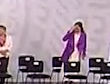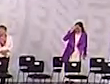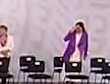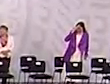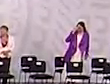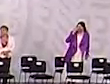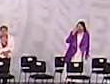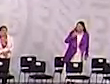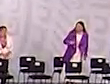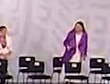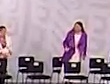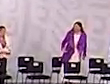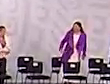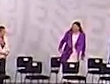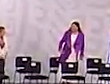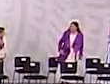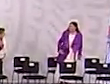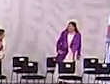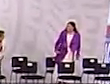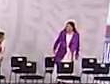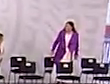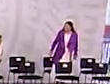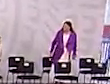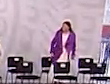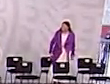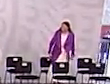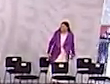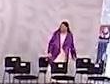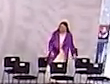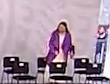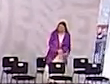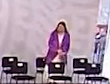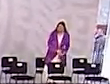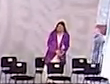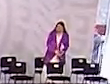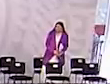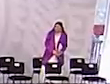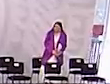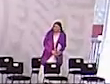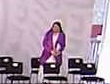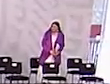con tanta historia, con tanta cultura que